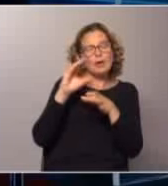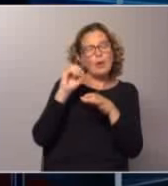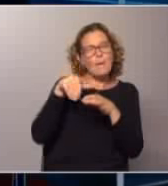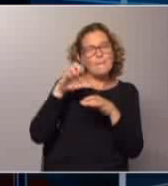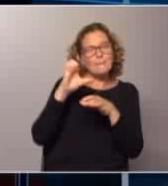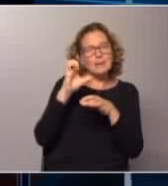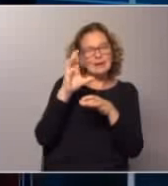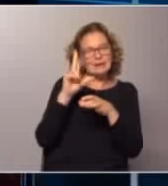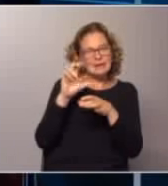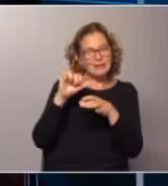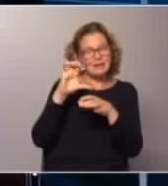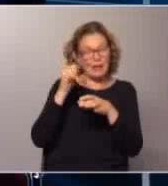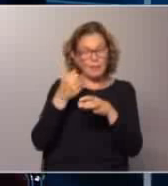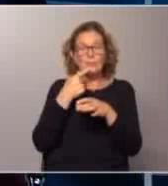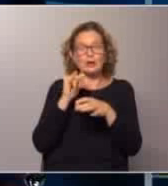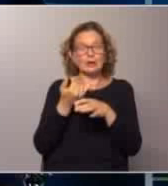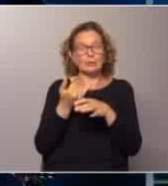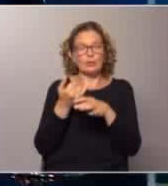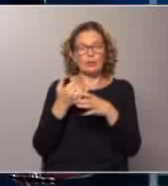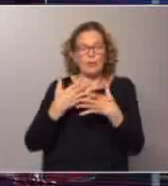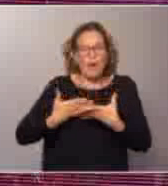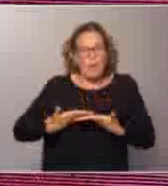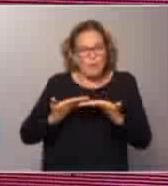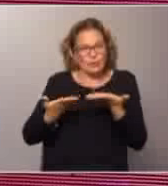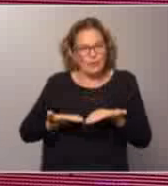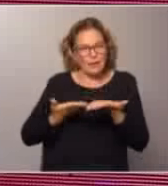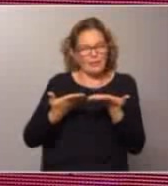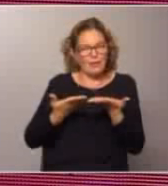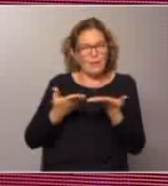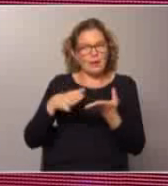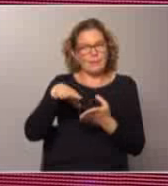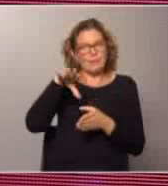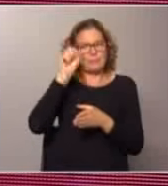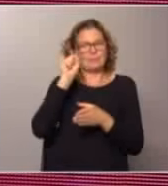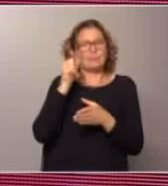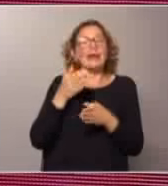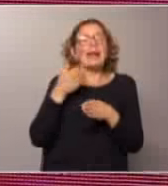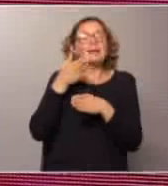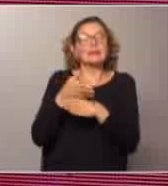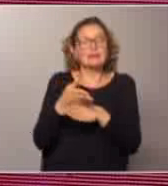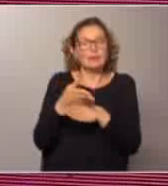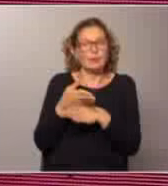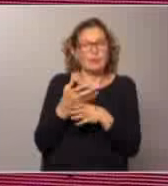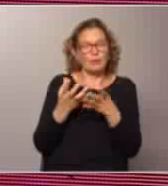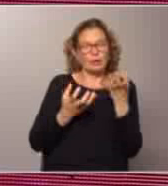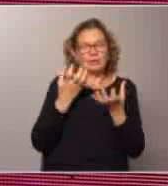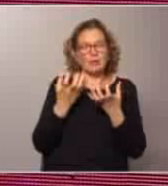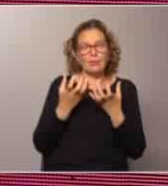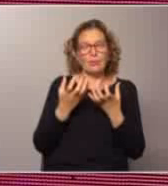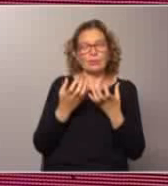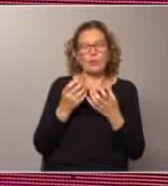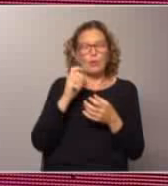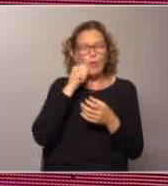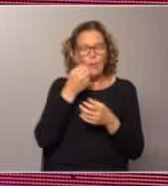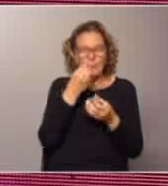que pueden ser recompensan test tienen que ver con la motivación para ir a obtener una recompensa es lo que está muy activo cuando consumimos algo muy